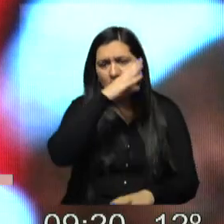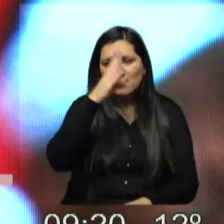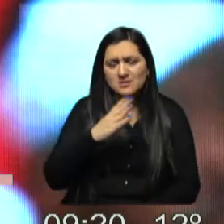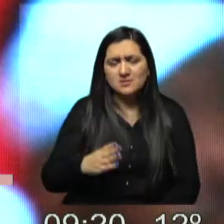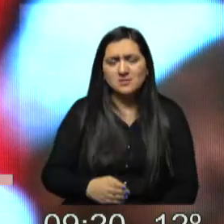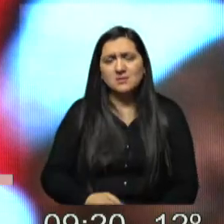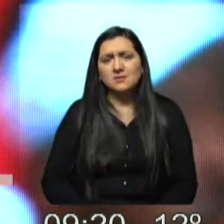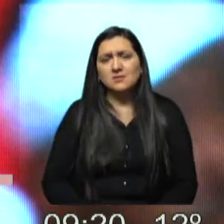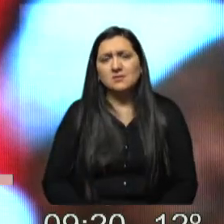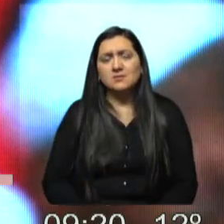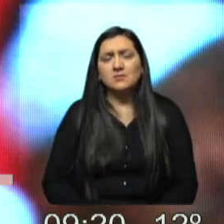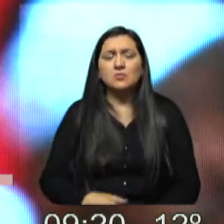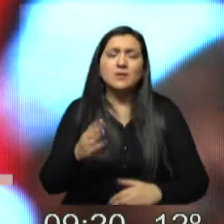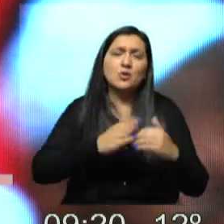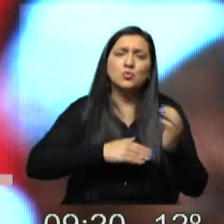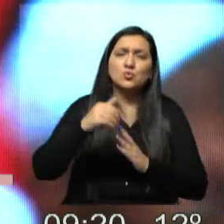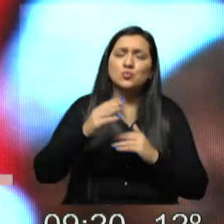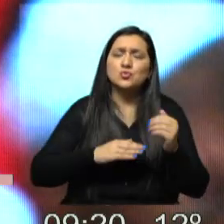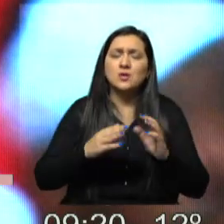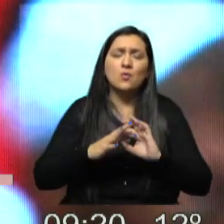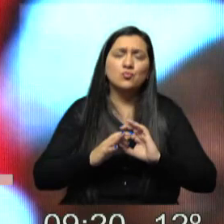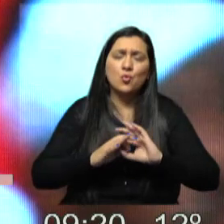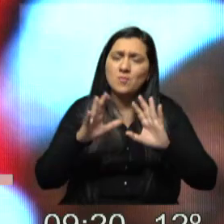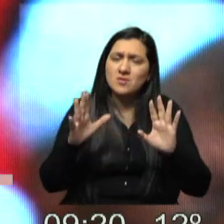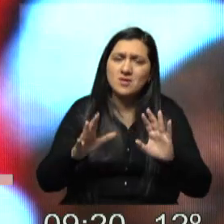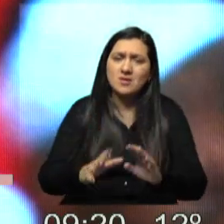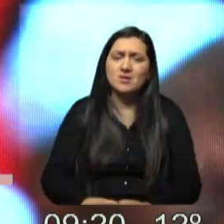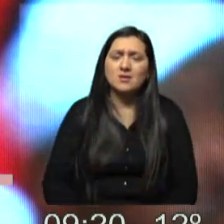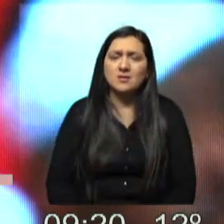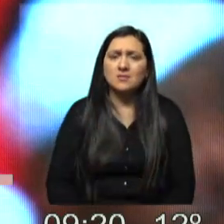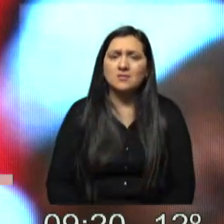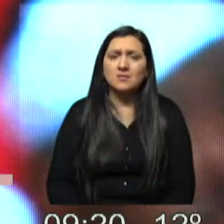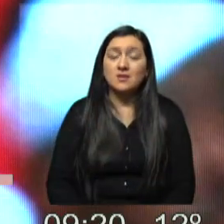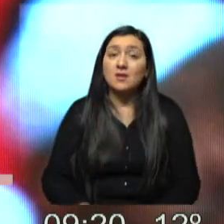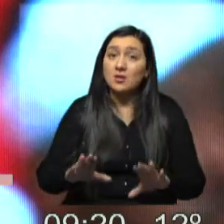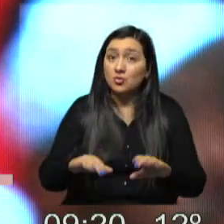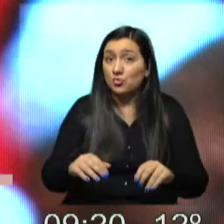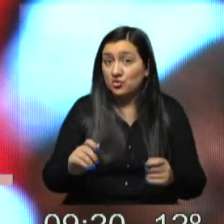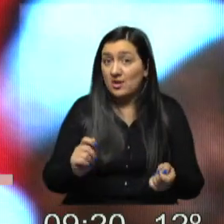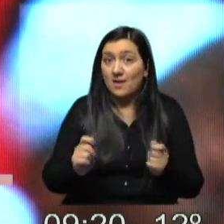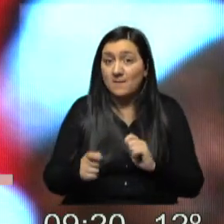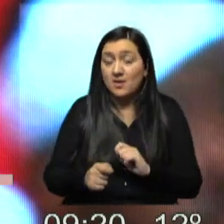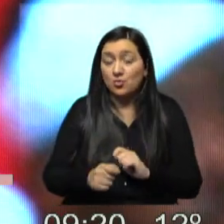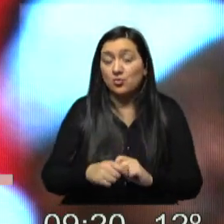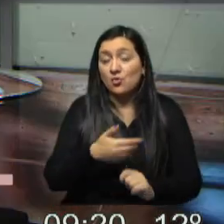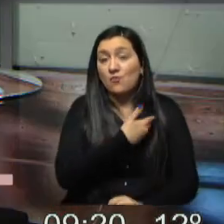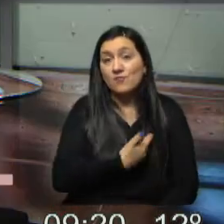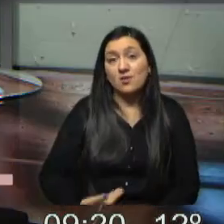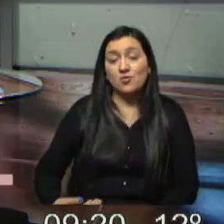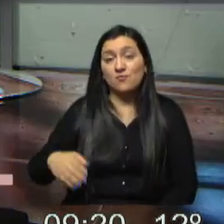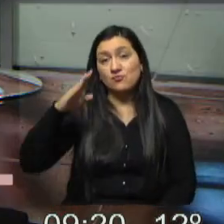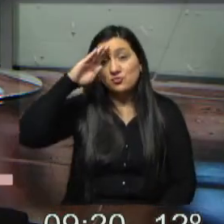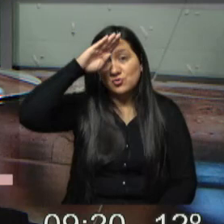concierto multilateral, uh-huh. de construir una posición autonomista como ha tenido en mucho tiempo, y todo esto ha cambiado durante el gobierno de Bolsonaro, que le